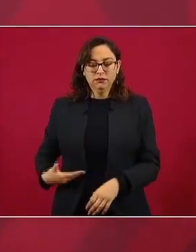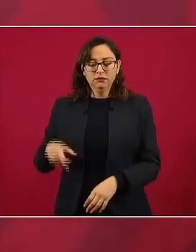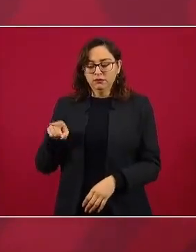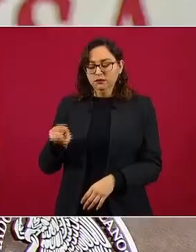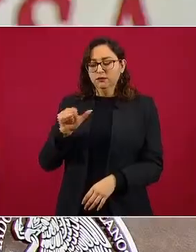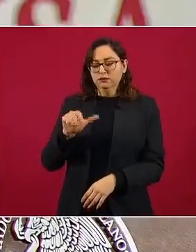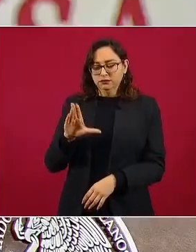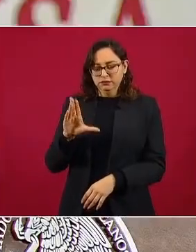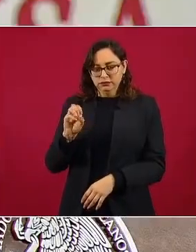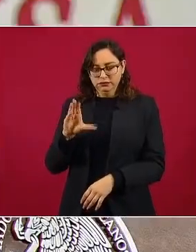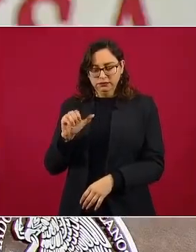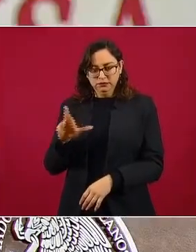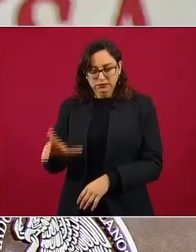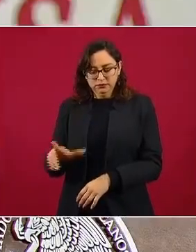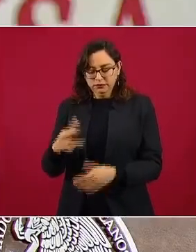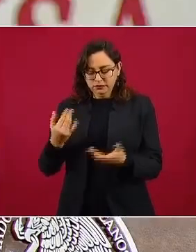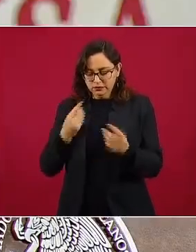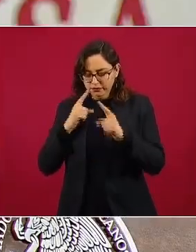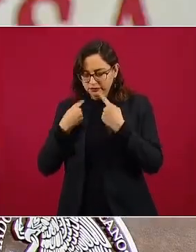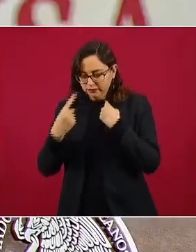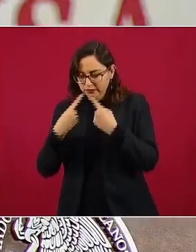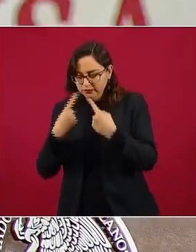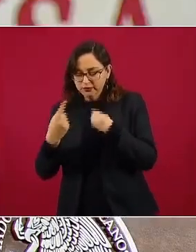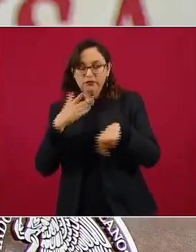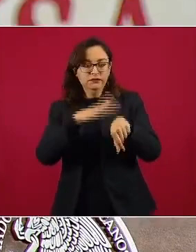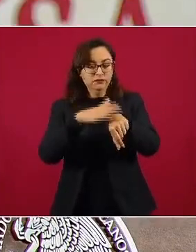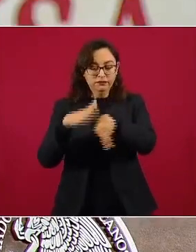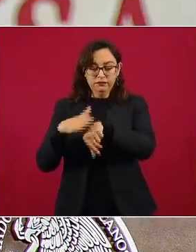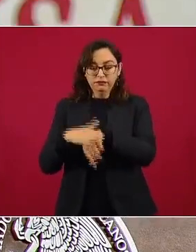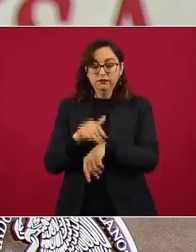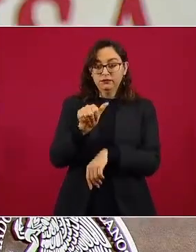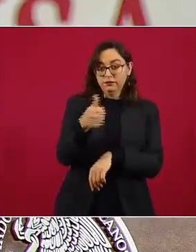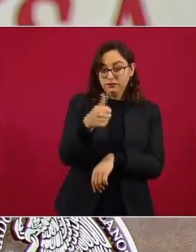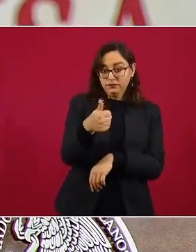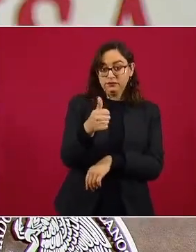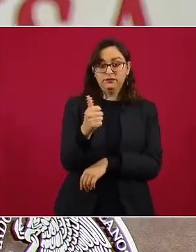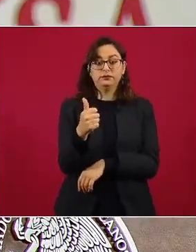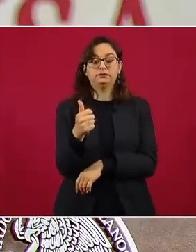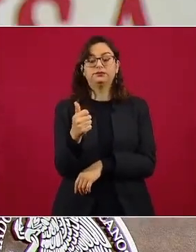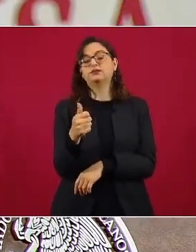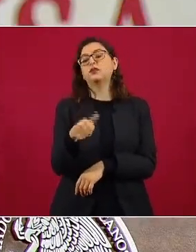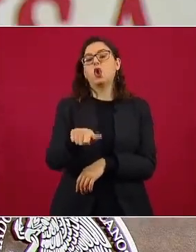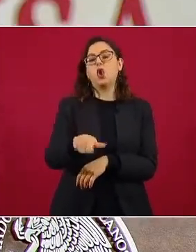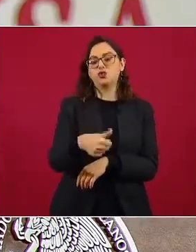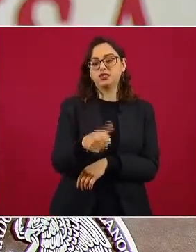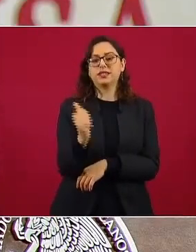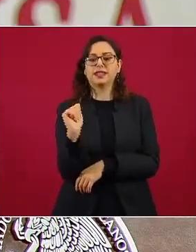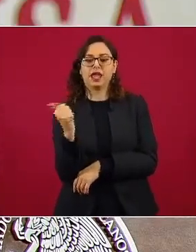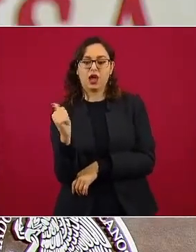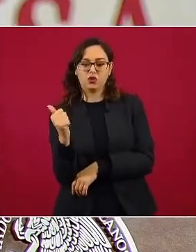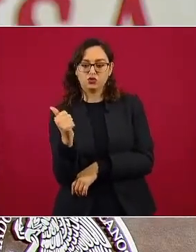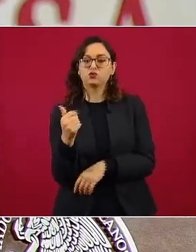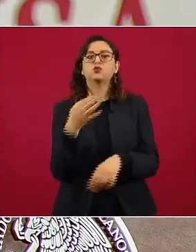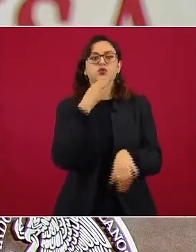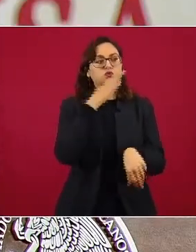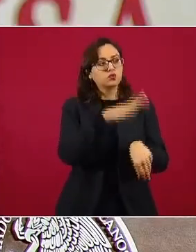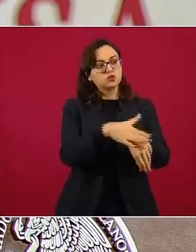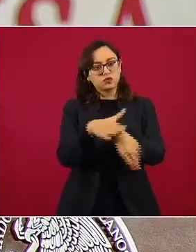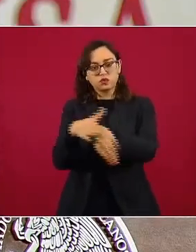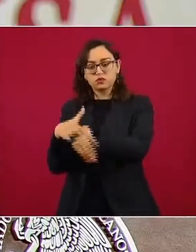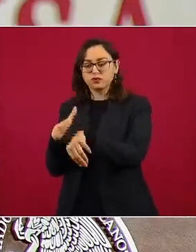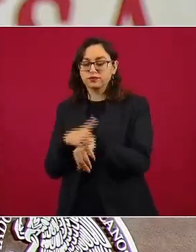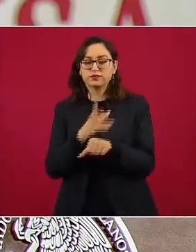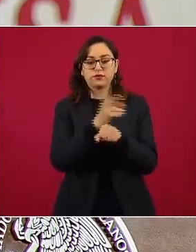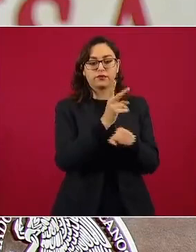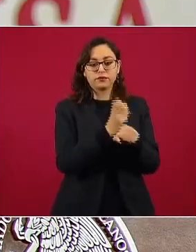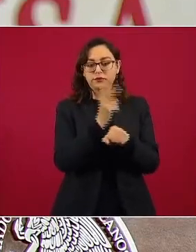Alcocer, emitieron una convocatoria el 11 de agosto y a partir de esa convocatoria,